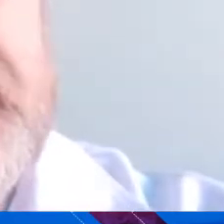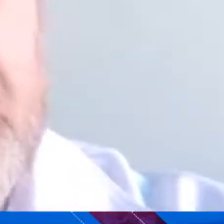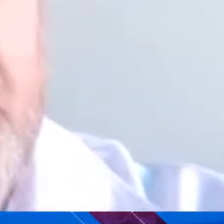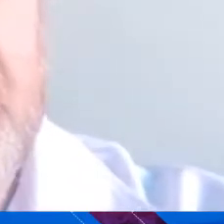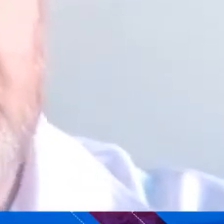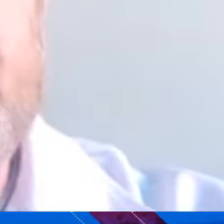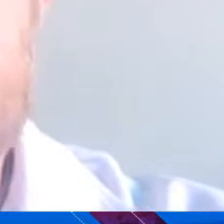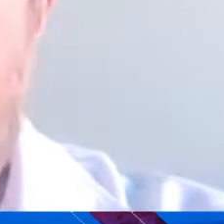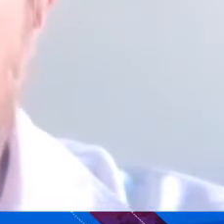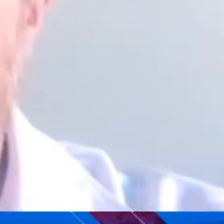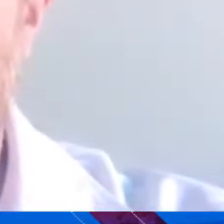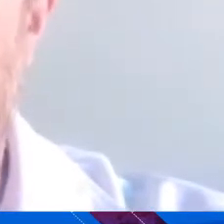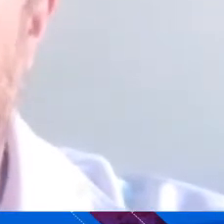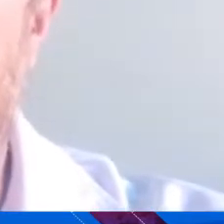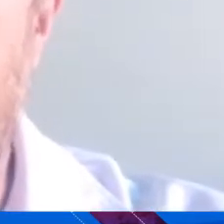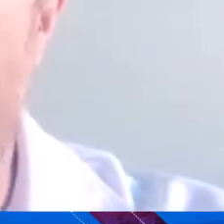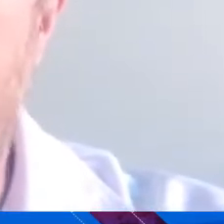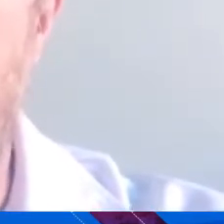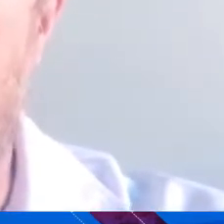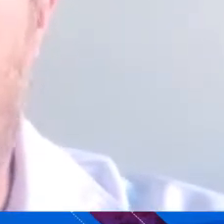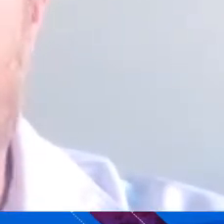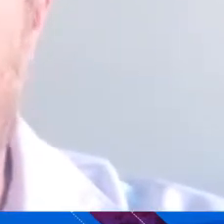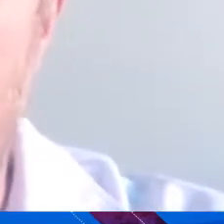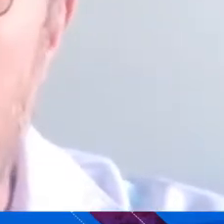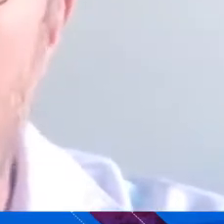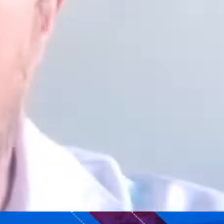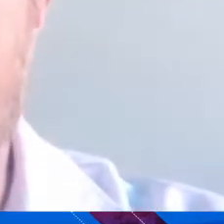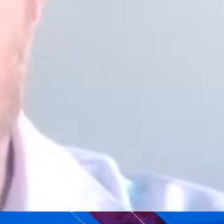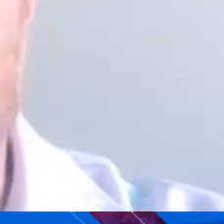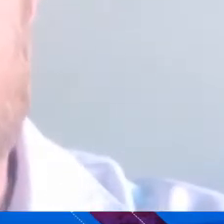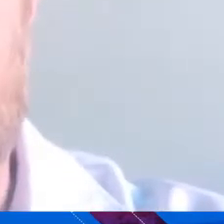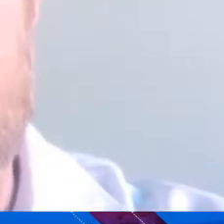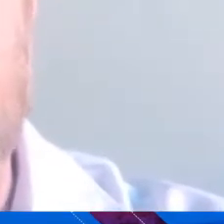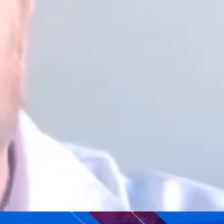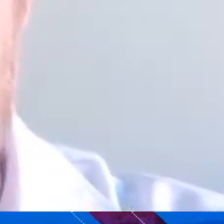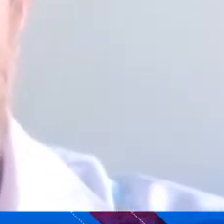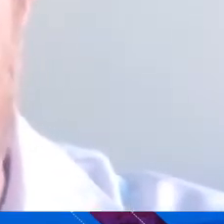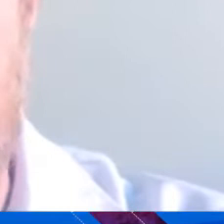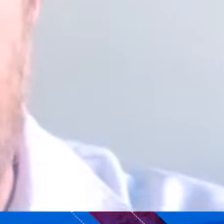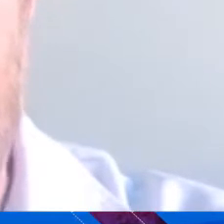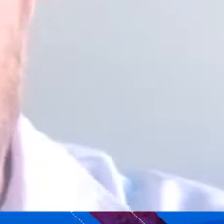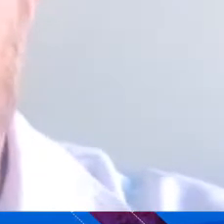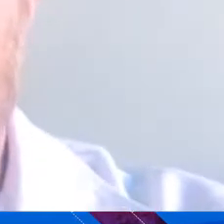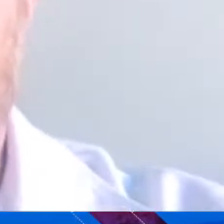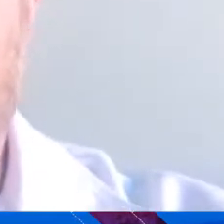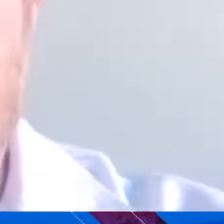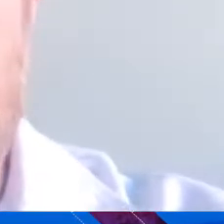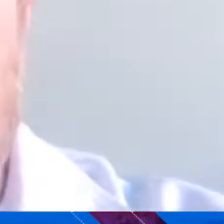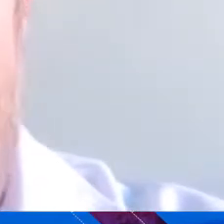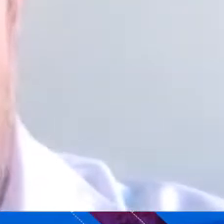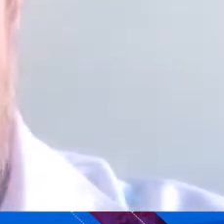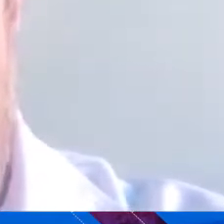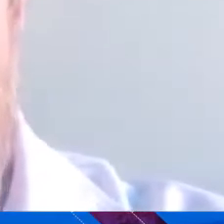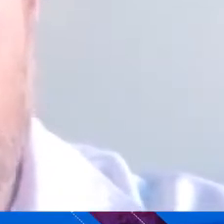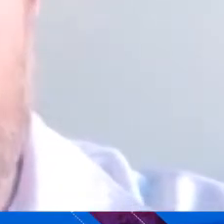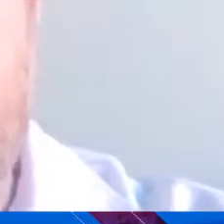lugar por donde salir y salen por los lugares que se encuentran en más abandono. Y justo ese es el caso de urgencias pediatría. Nosotros,